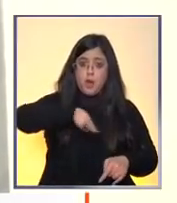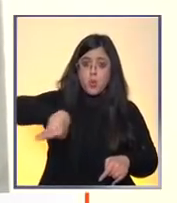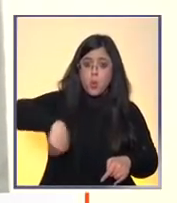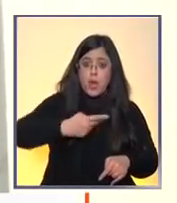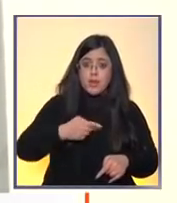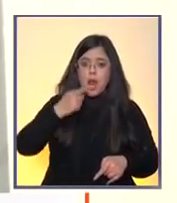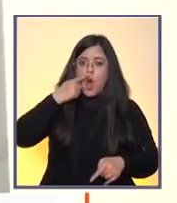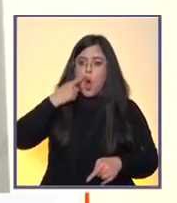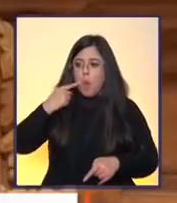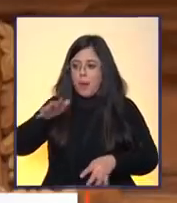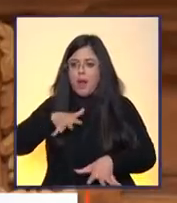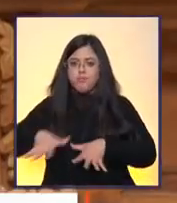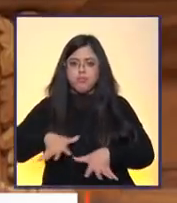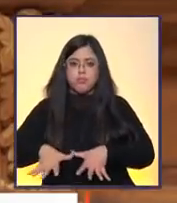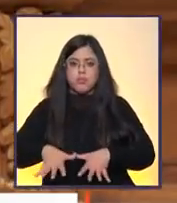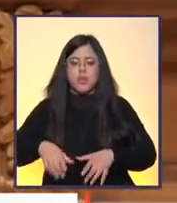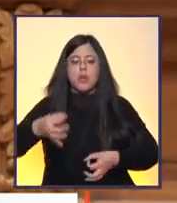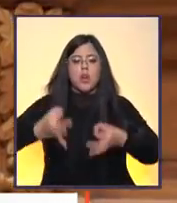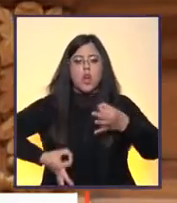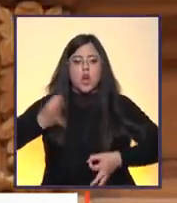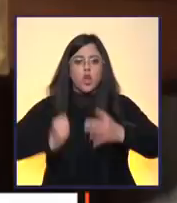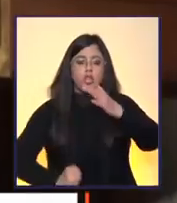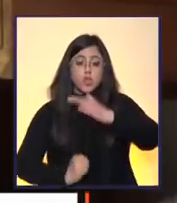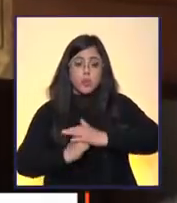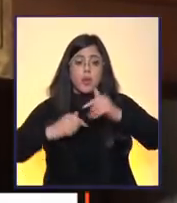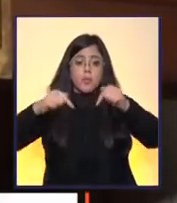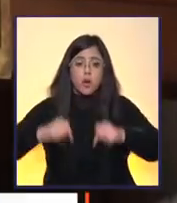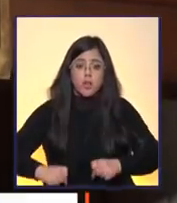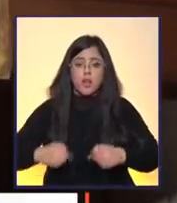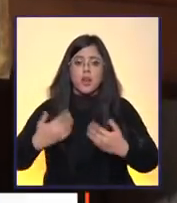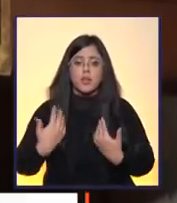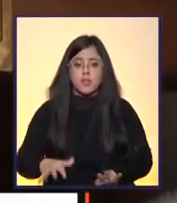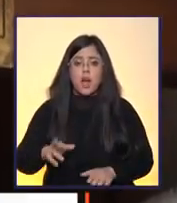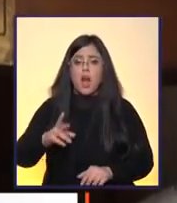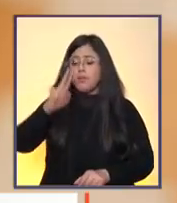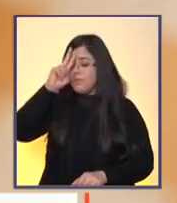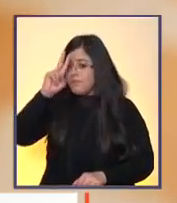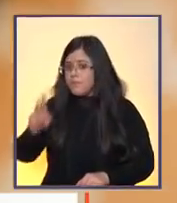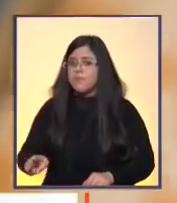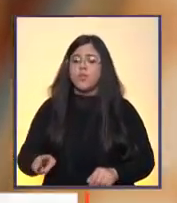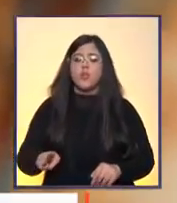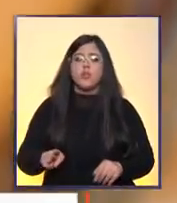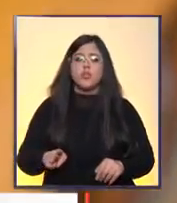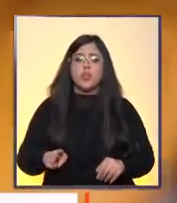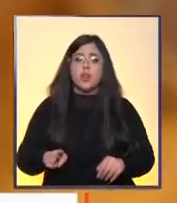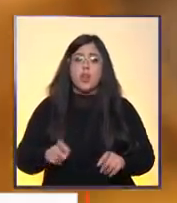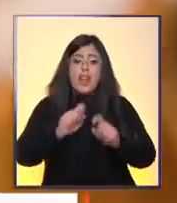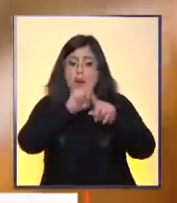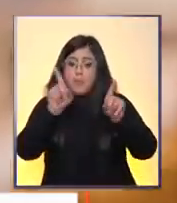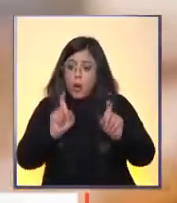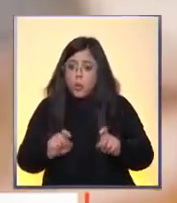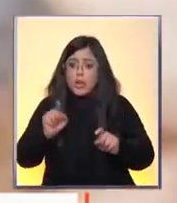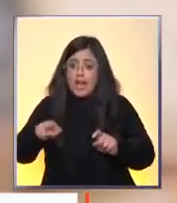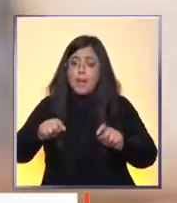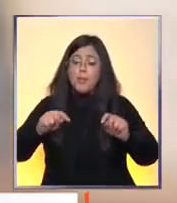Corte Suprema hoy reconoce que este tipo de preguntas en un sumario por abuso no corresponden.